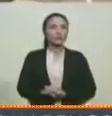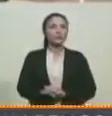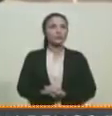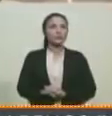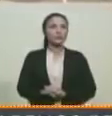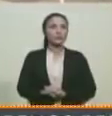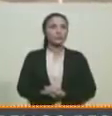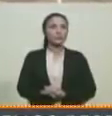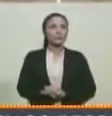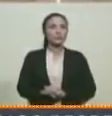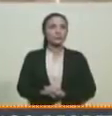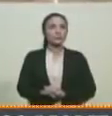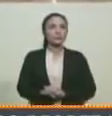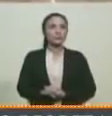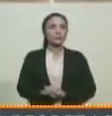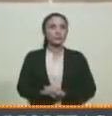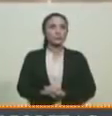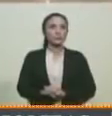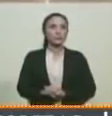esta reunión,